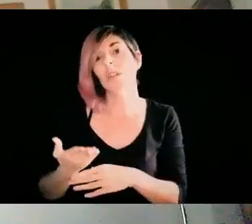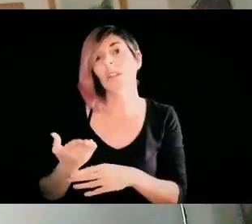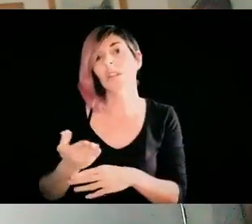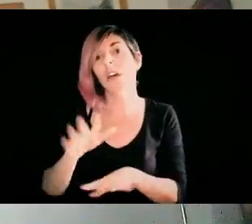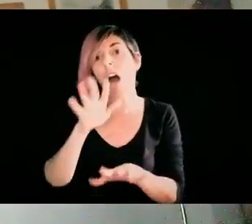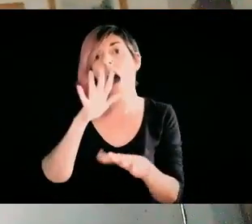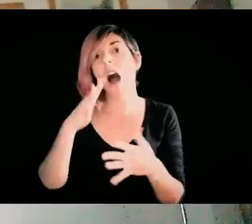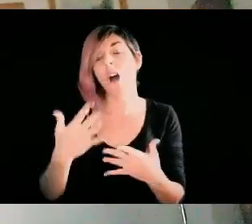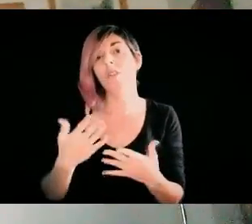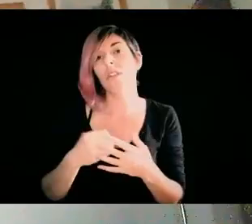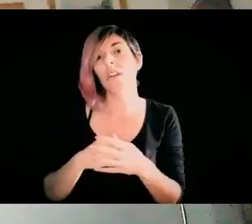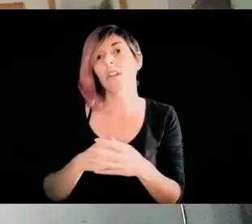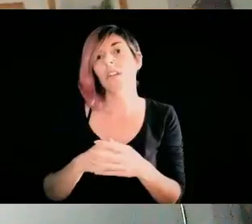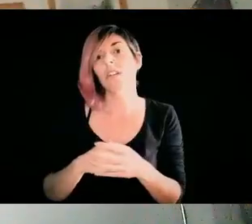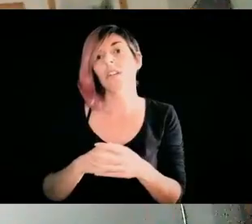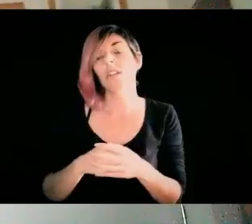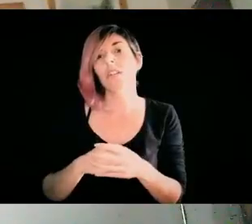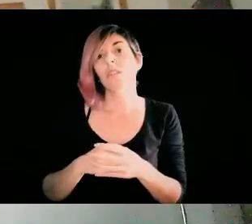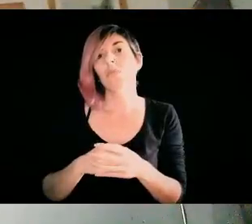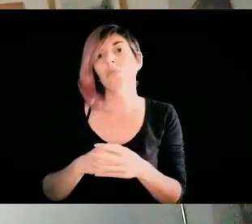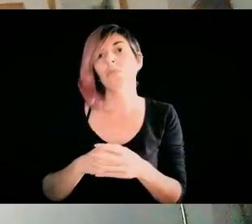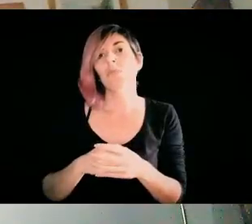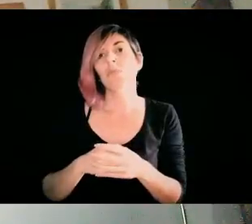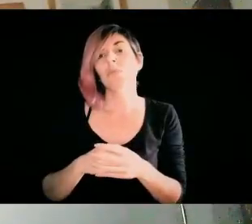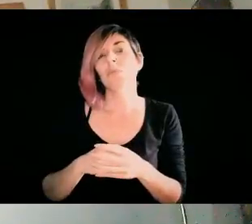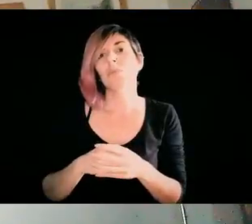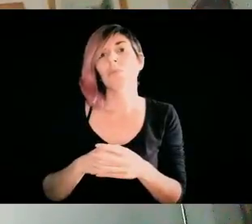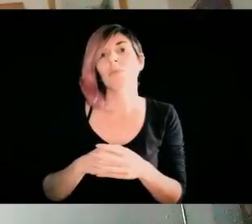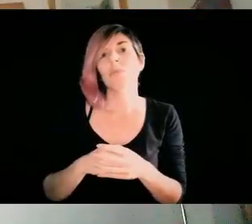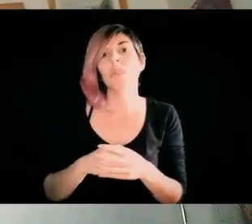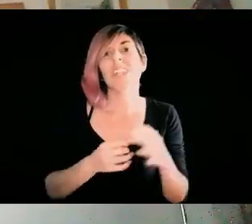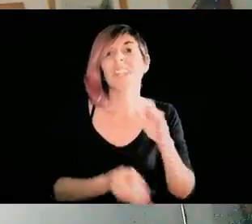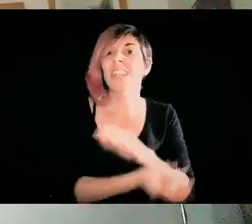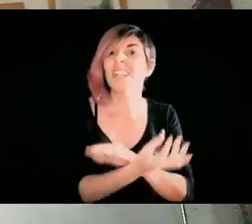nuestra vida, en estos momentos a lo mejor